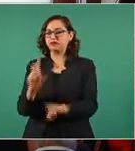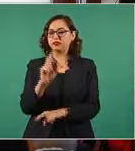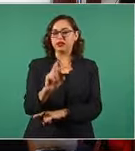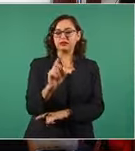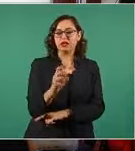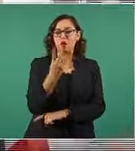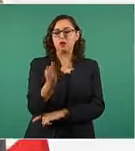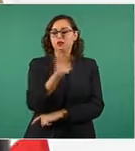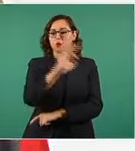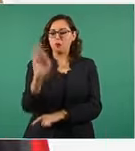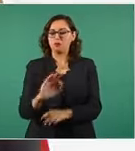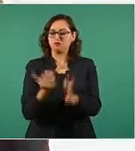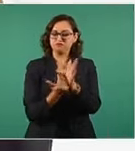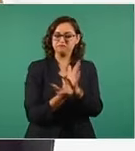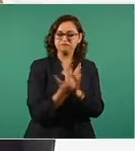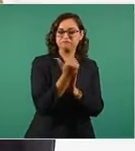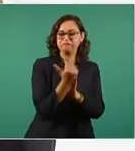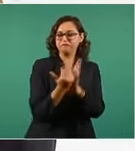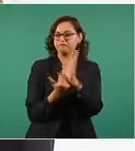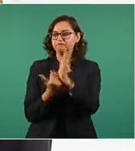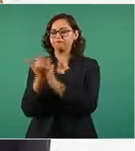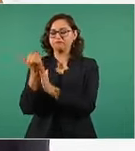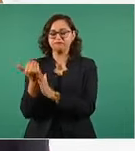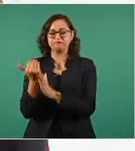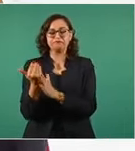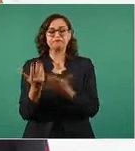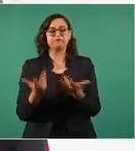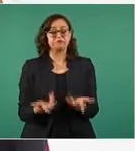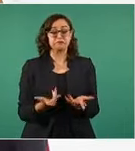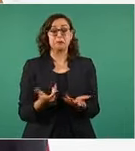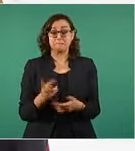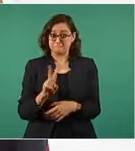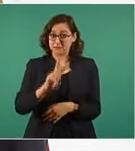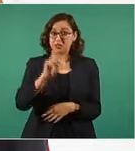34% de enero a agosto de 2021